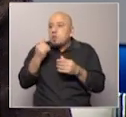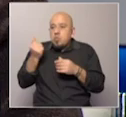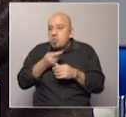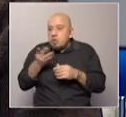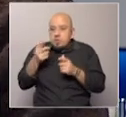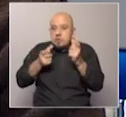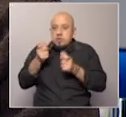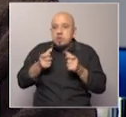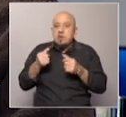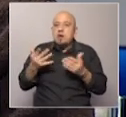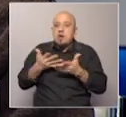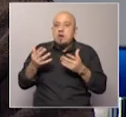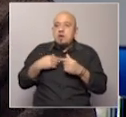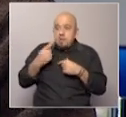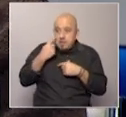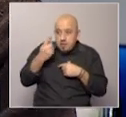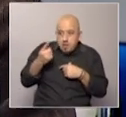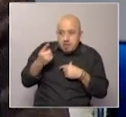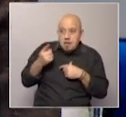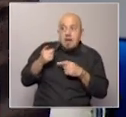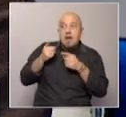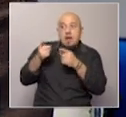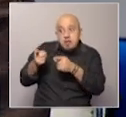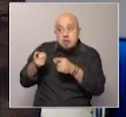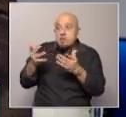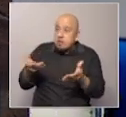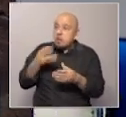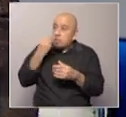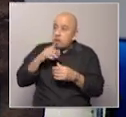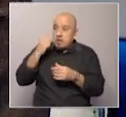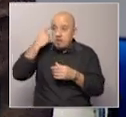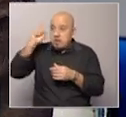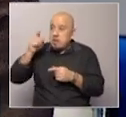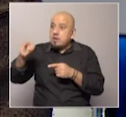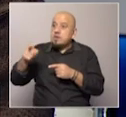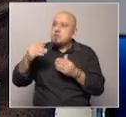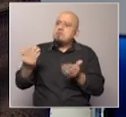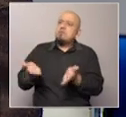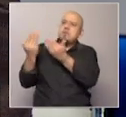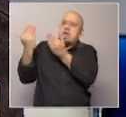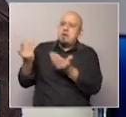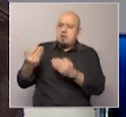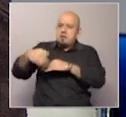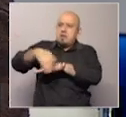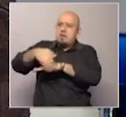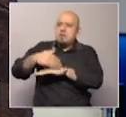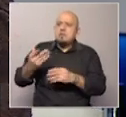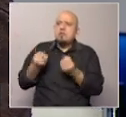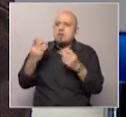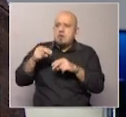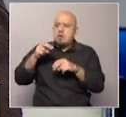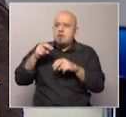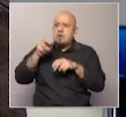eso ahora mucha gente va a ir a la exposición y se va a enterar de que eso amigas que buena idea sacar las calles que porque tienen que pasar autos por el medio para que robe